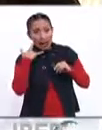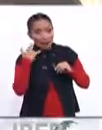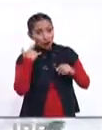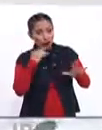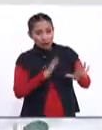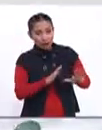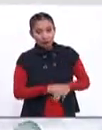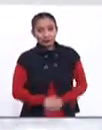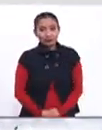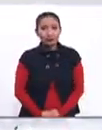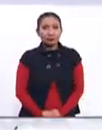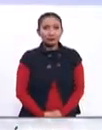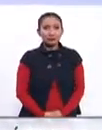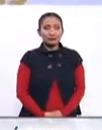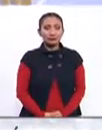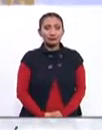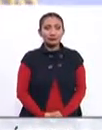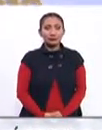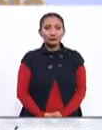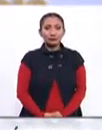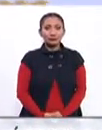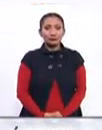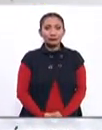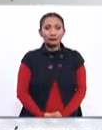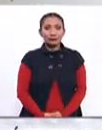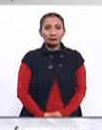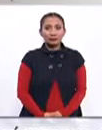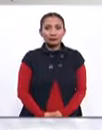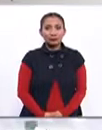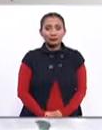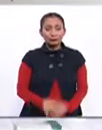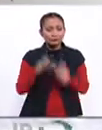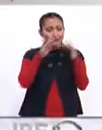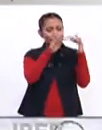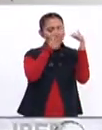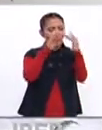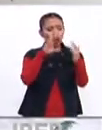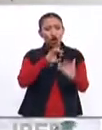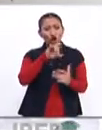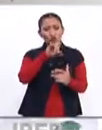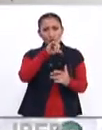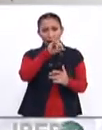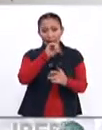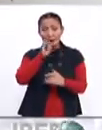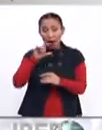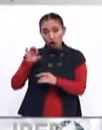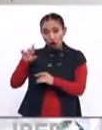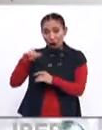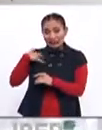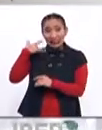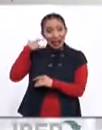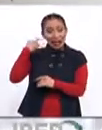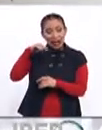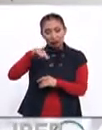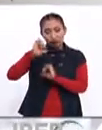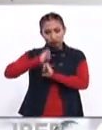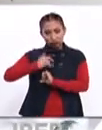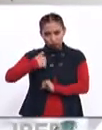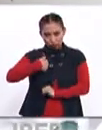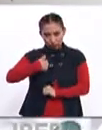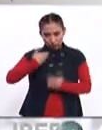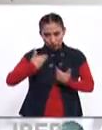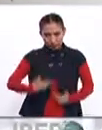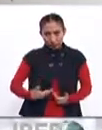California. La red consular incluyendo el consulado en Los Ángeles, cuyo titular soy